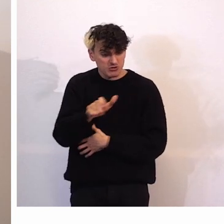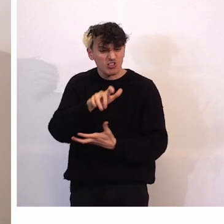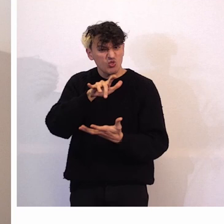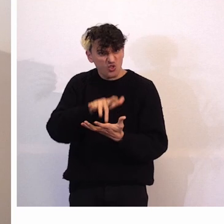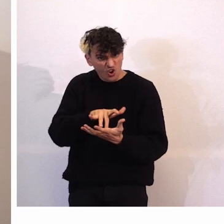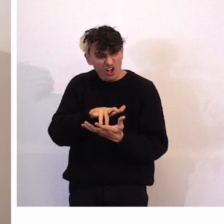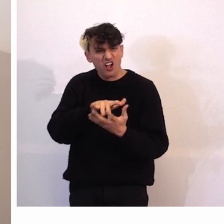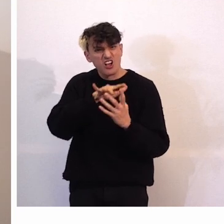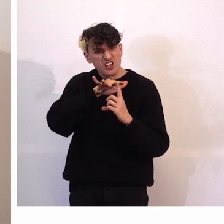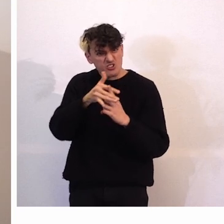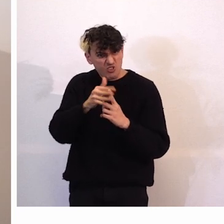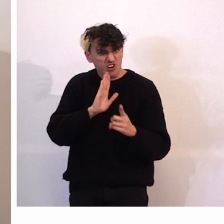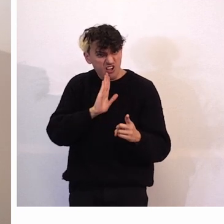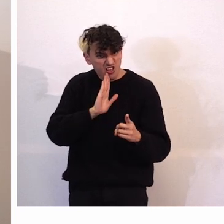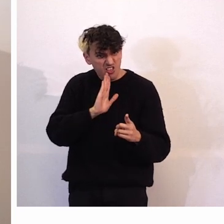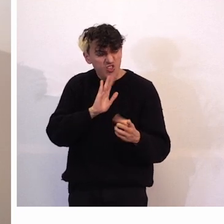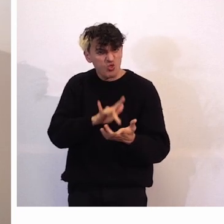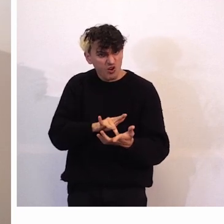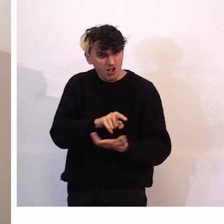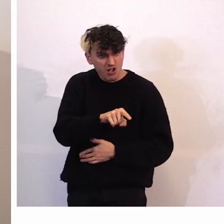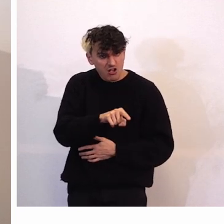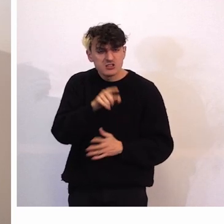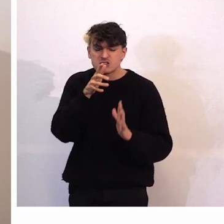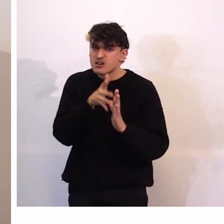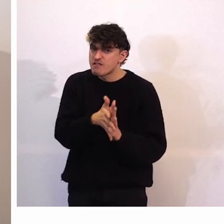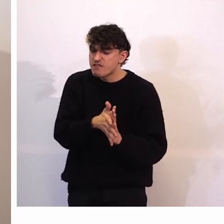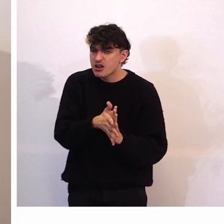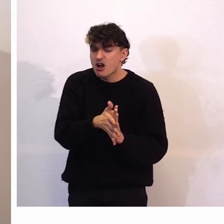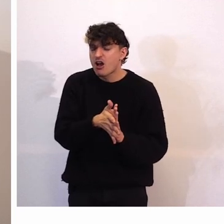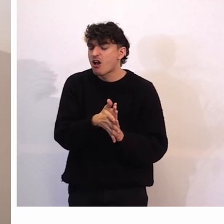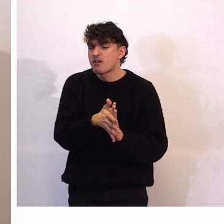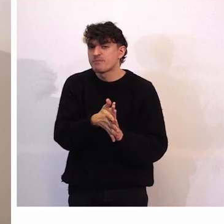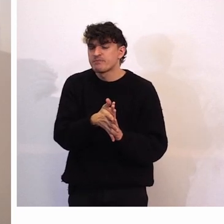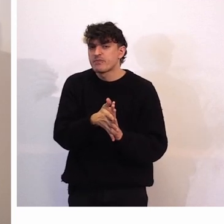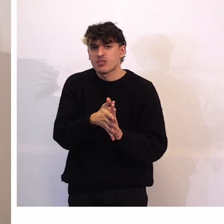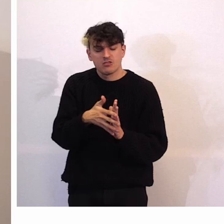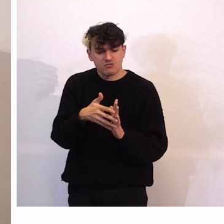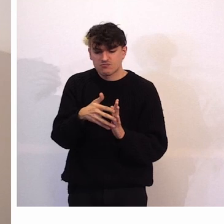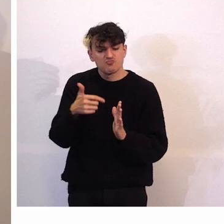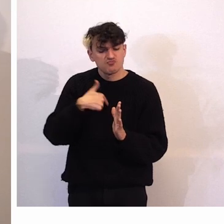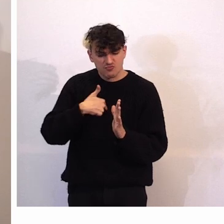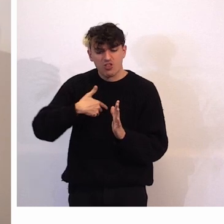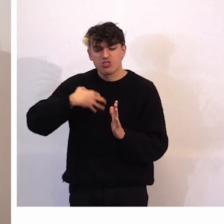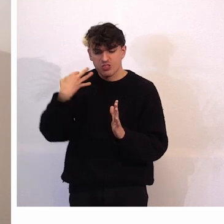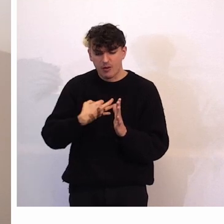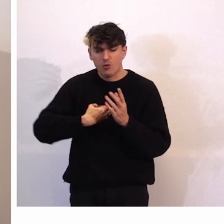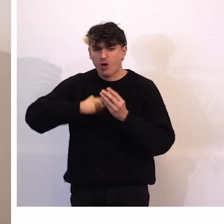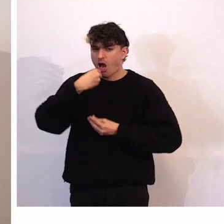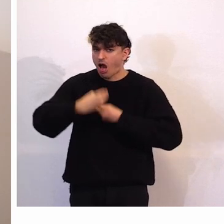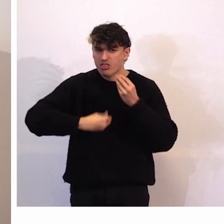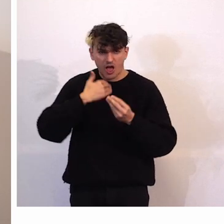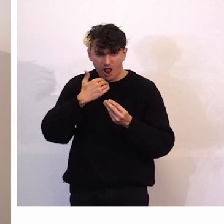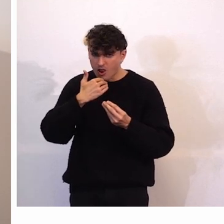situaciones, no hacíamos algo, nadie lo iba a hacer por nosotros.